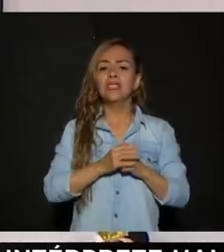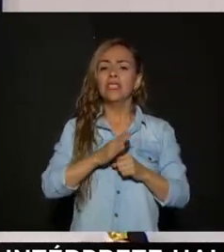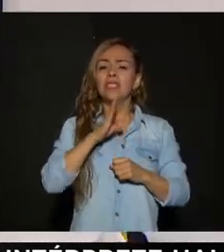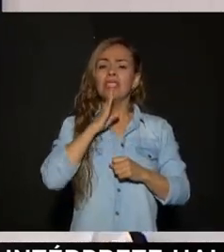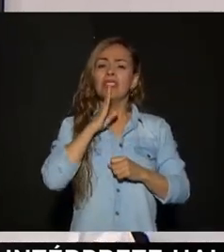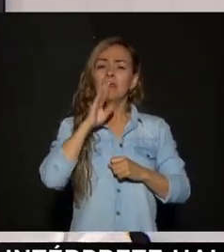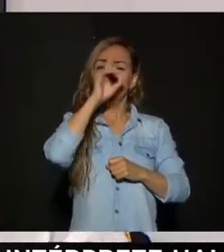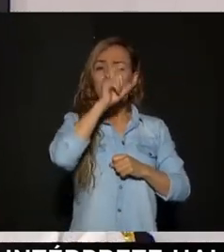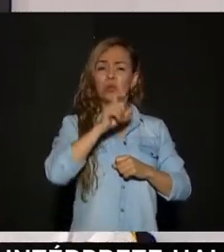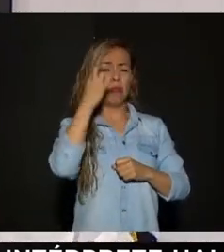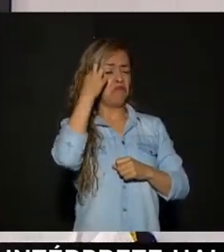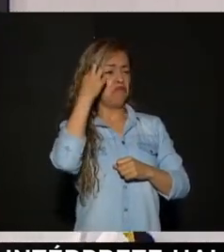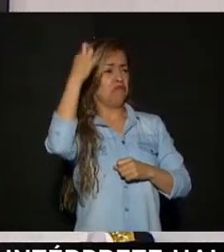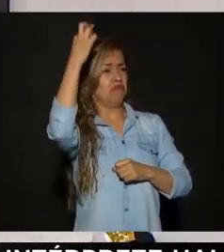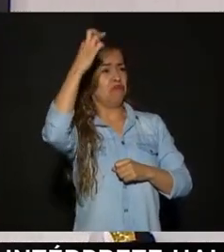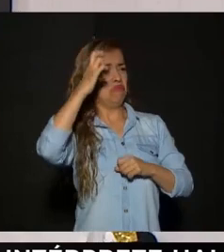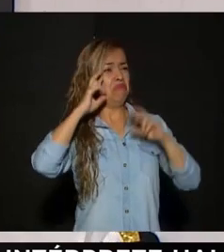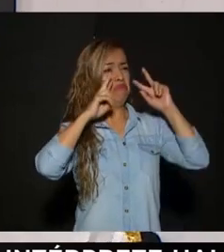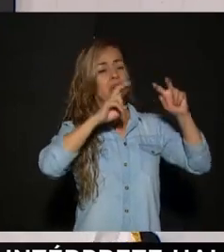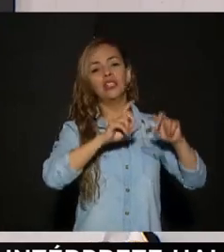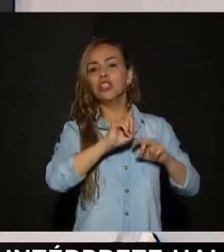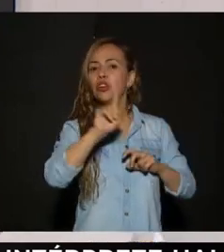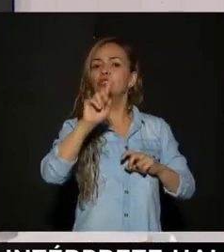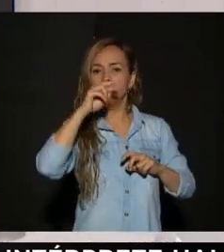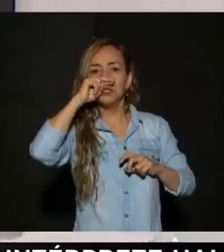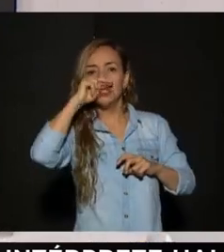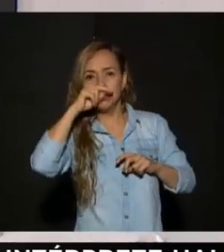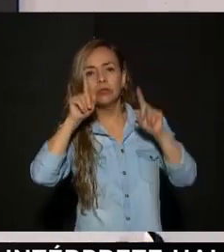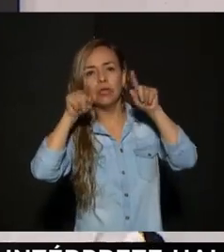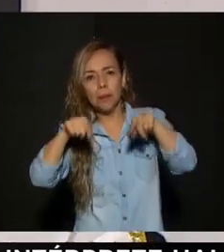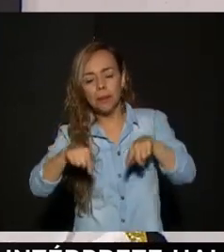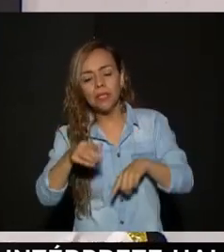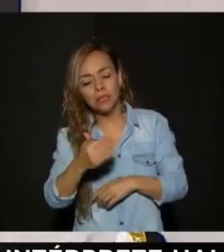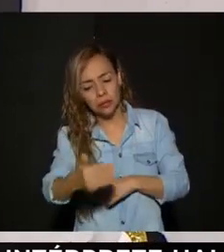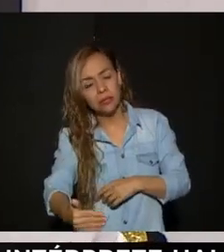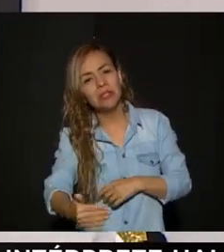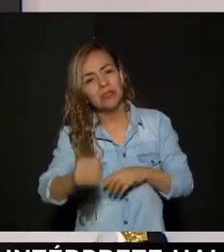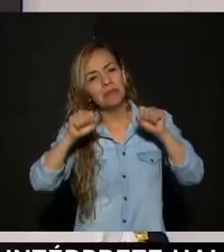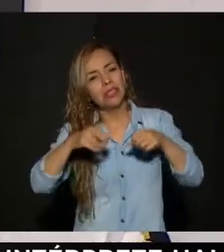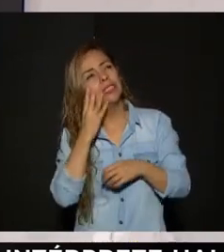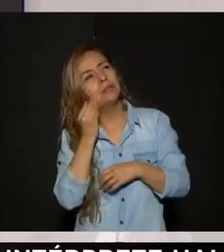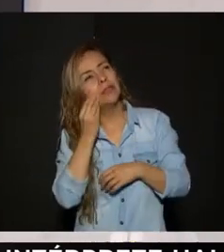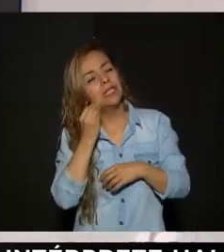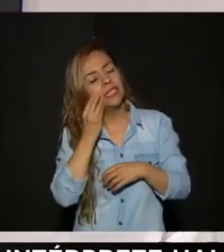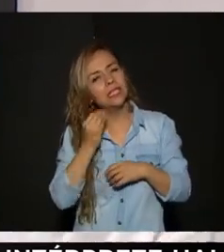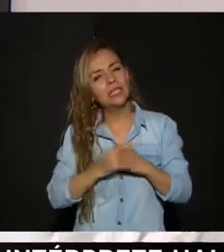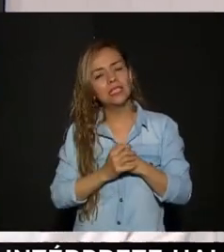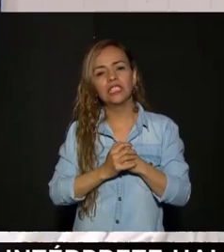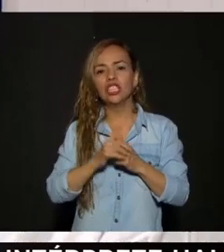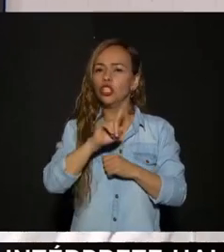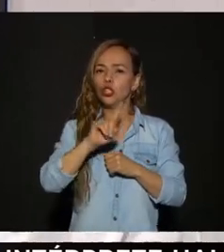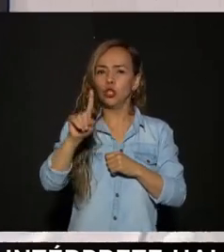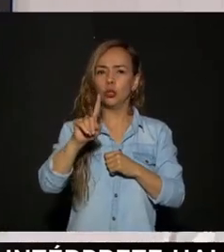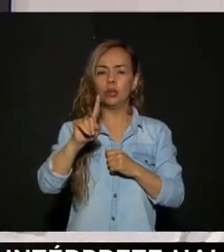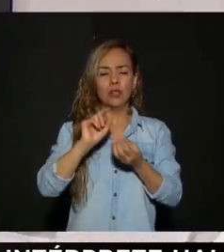que tengan un estudio. No, los niños de esa exploración pueden realizar muchas, muchas experiencias, y no son cosas tan